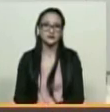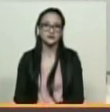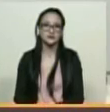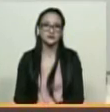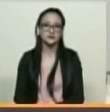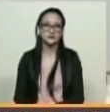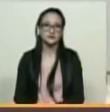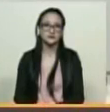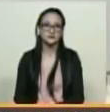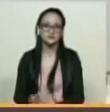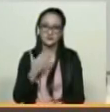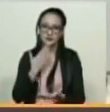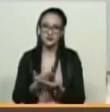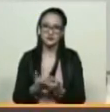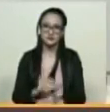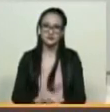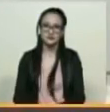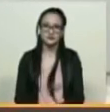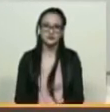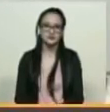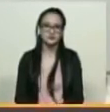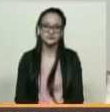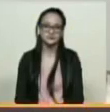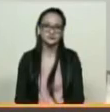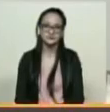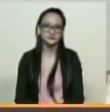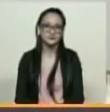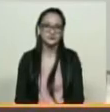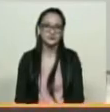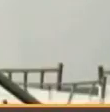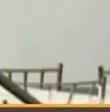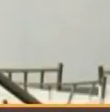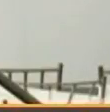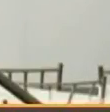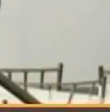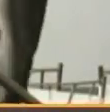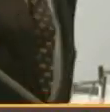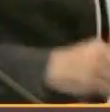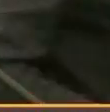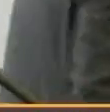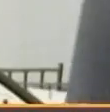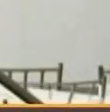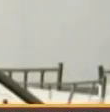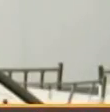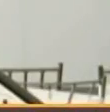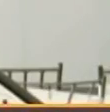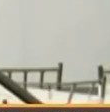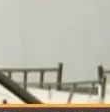Chao.